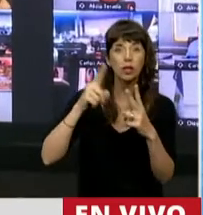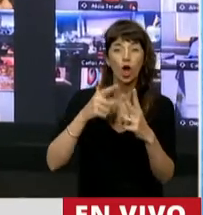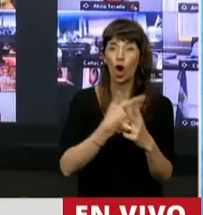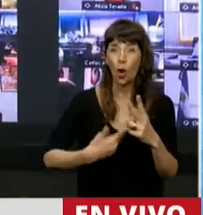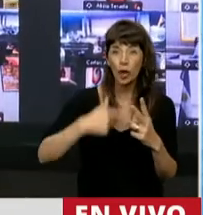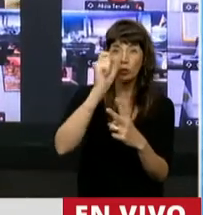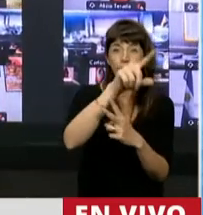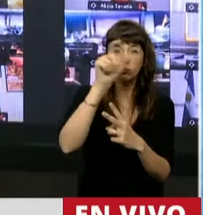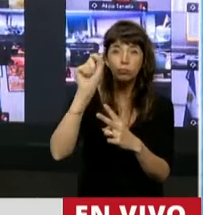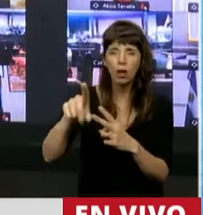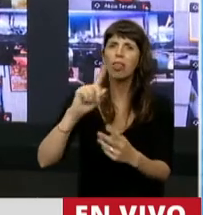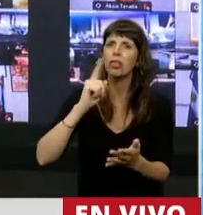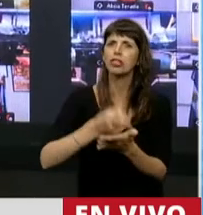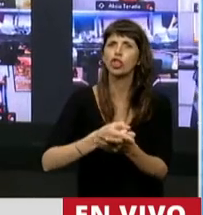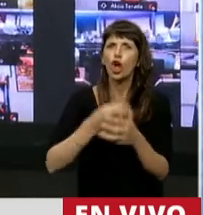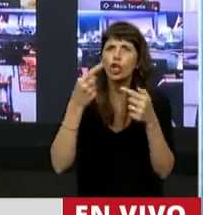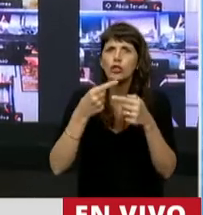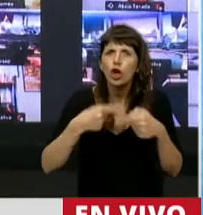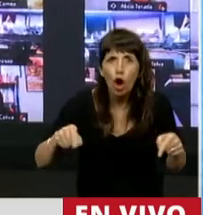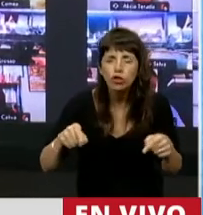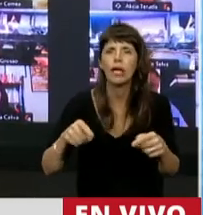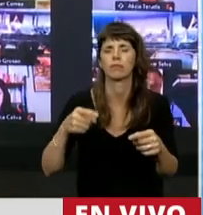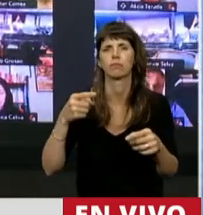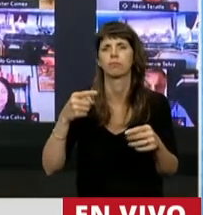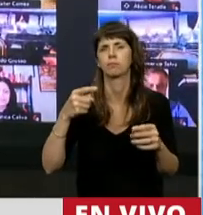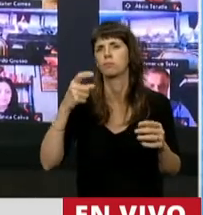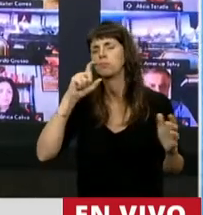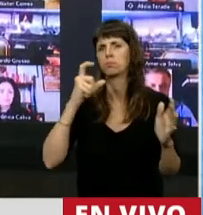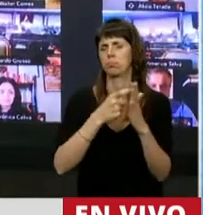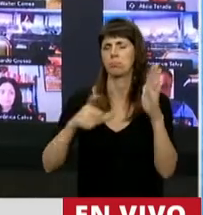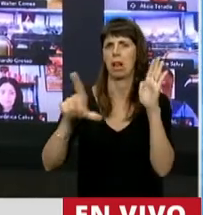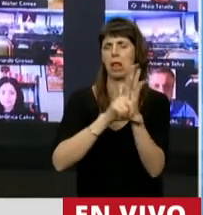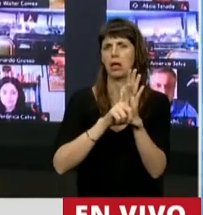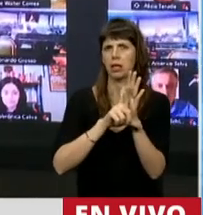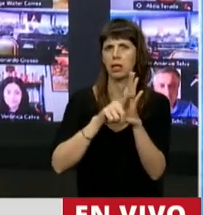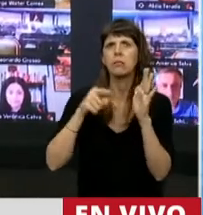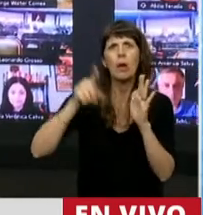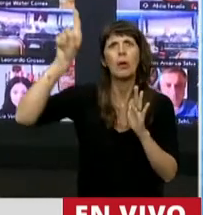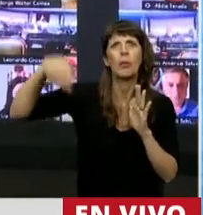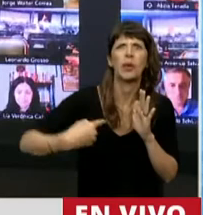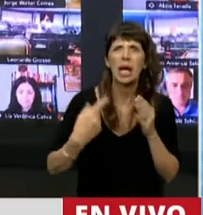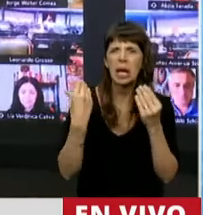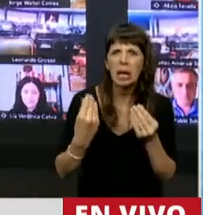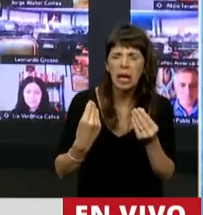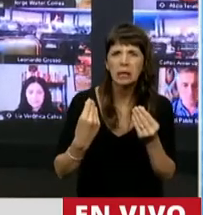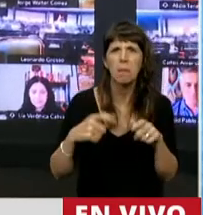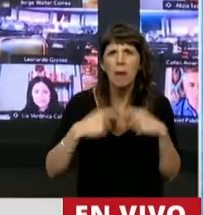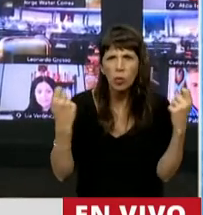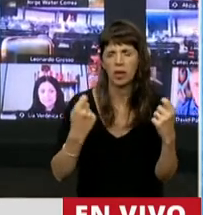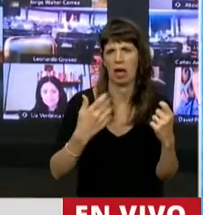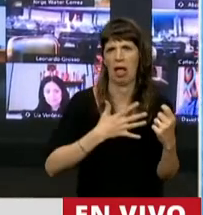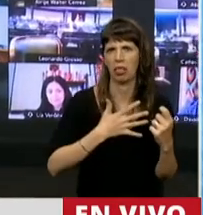totalmente inconstitucionales y que vulneran derechos fundamentales y la dignidad de las personas